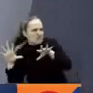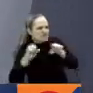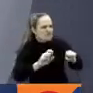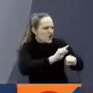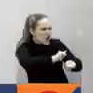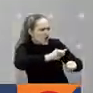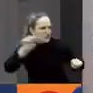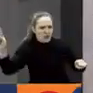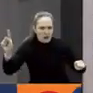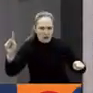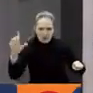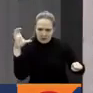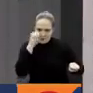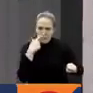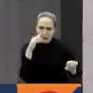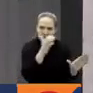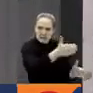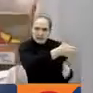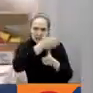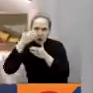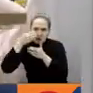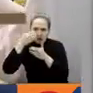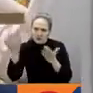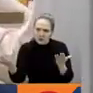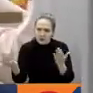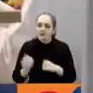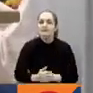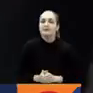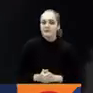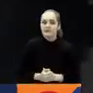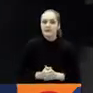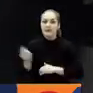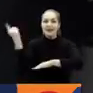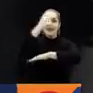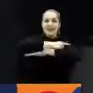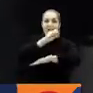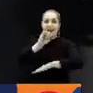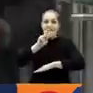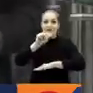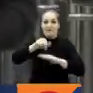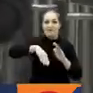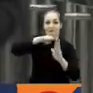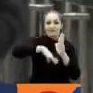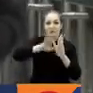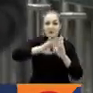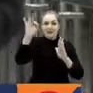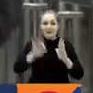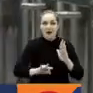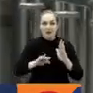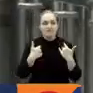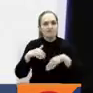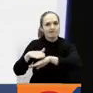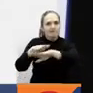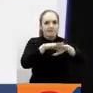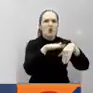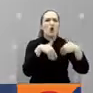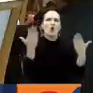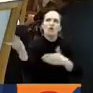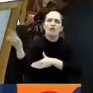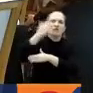es secuestro. Día sin IVA, con nuestros periodistas en Bogotá y las regiones, les contamos cómo va la